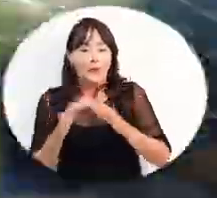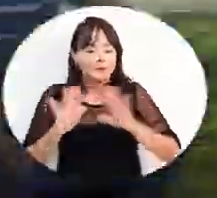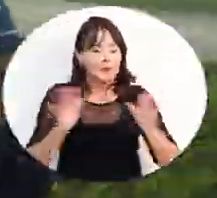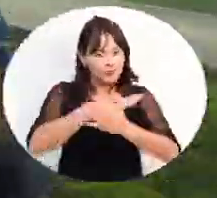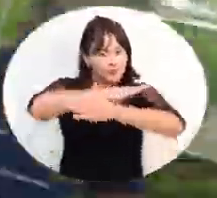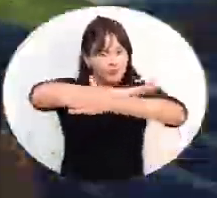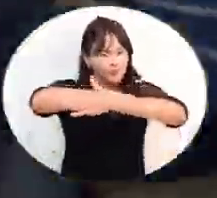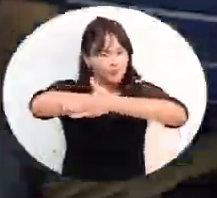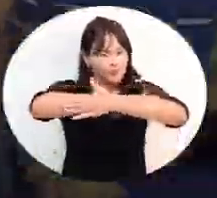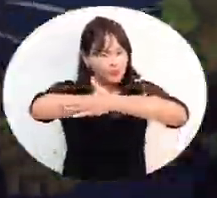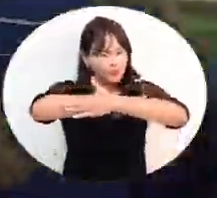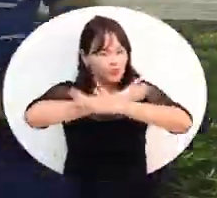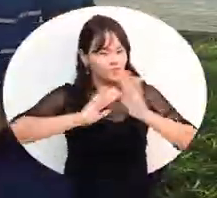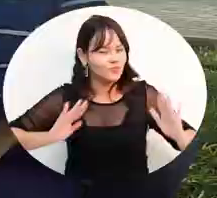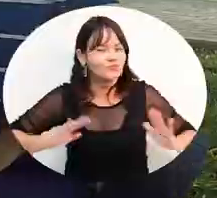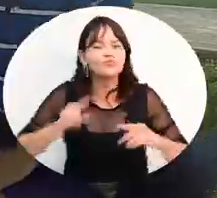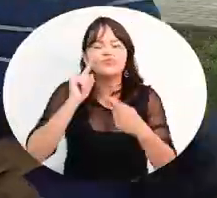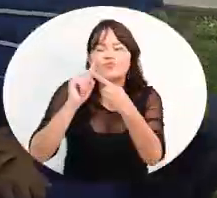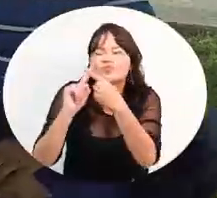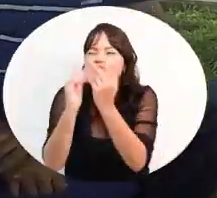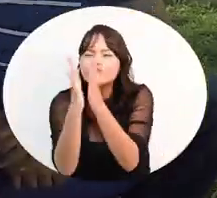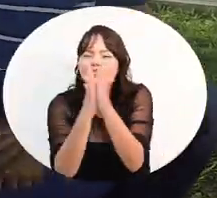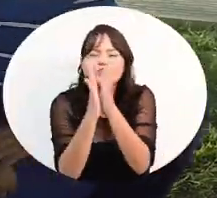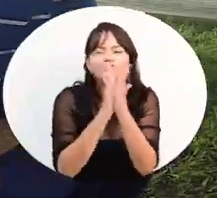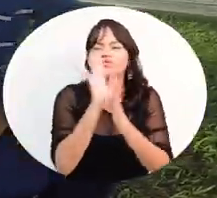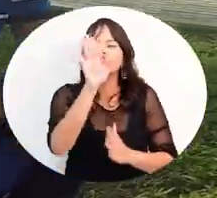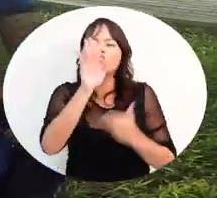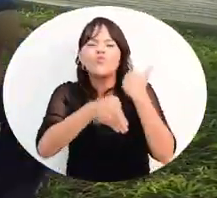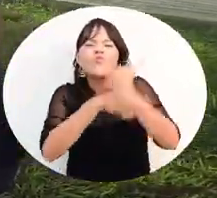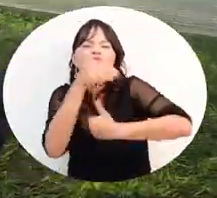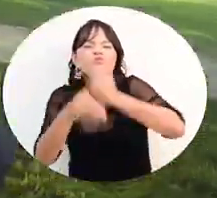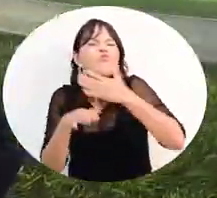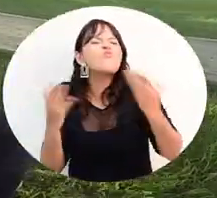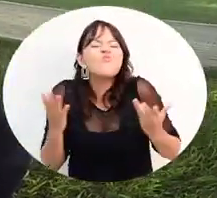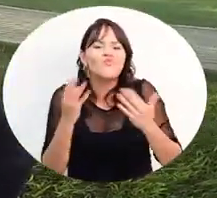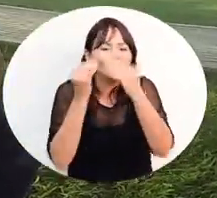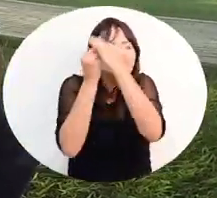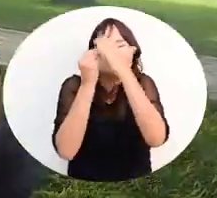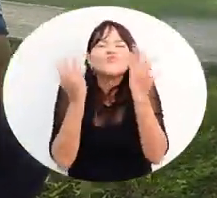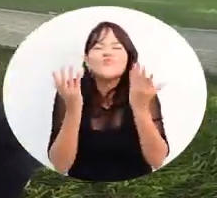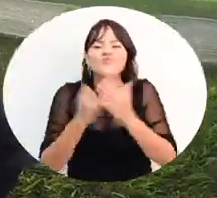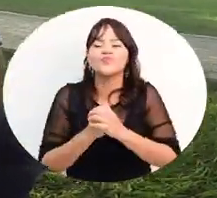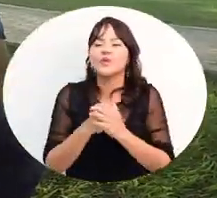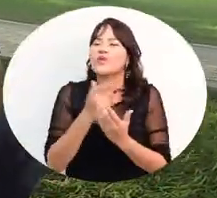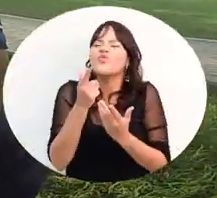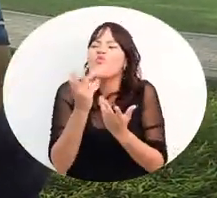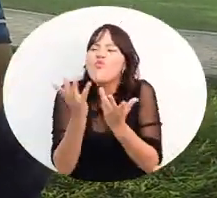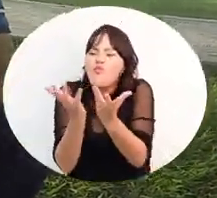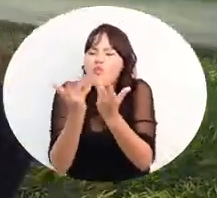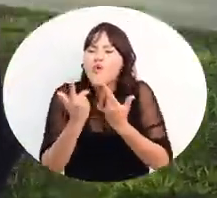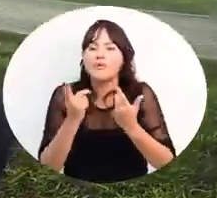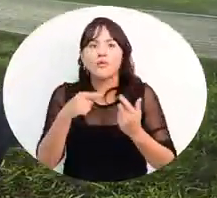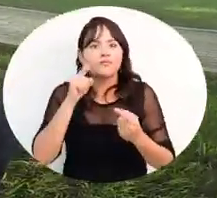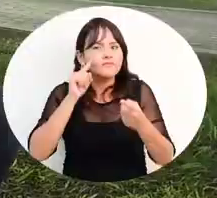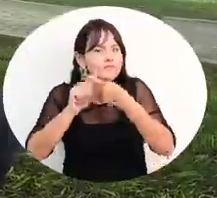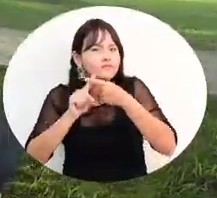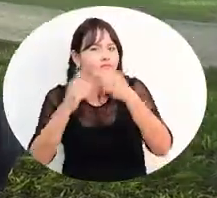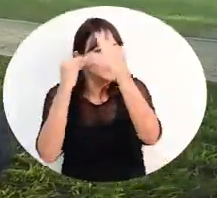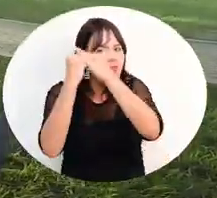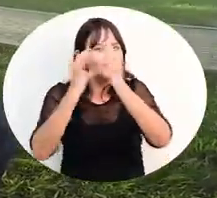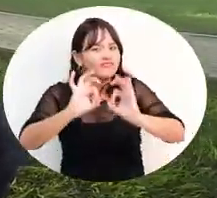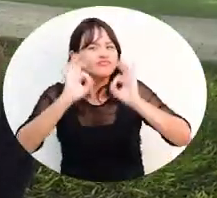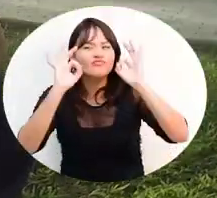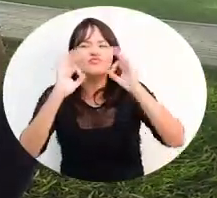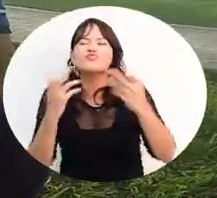Ahora sí, poniéndonos juiciosos y entrando en detalle en tu proceso de prueba Saber Pro, ¿qué fue eso que